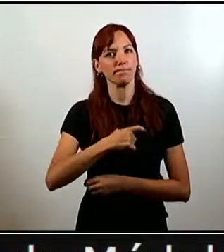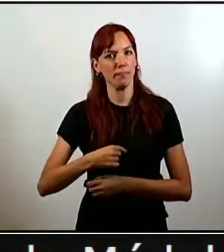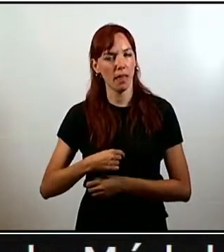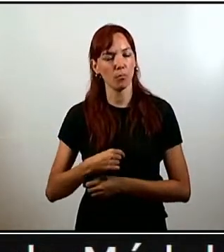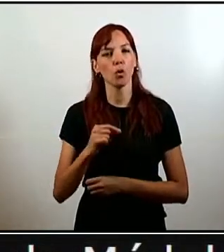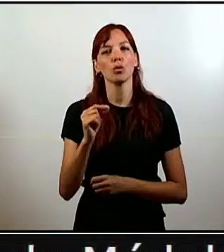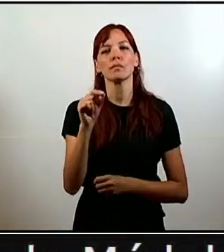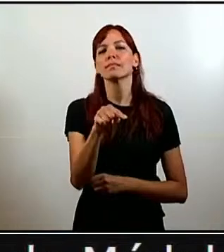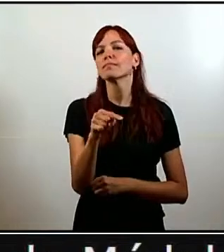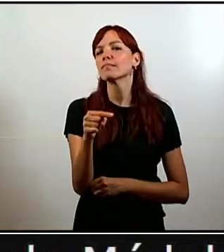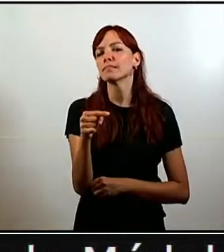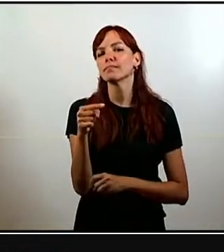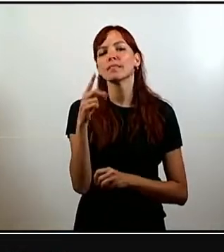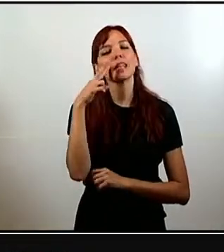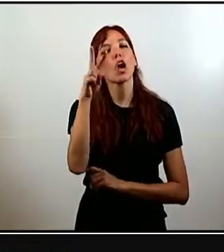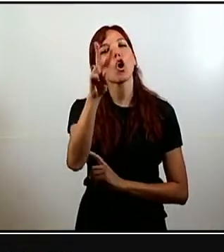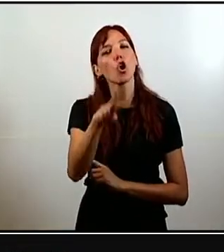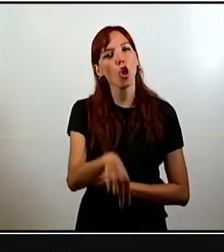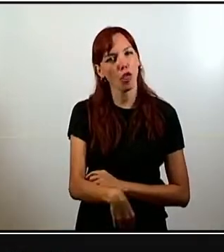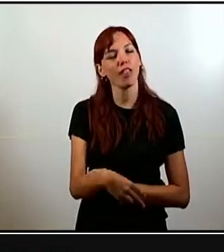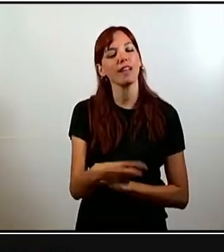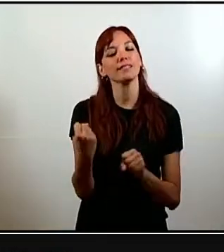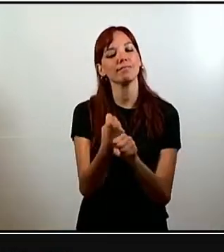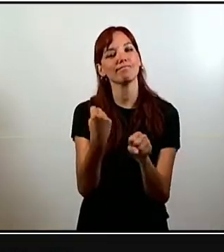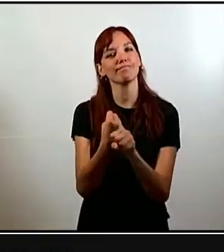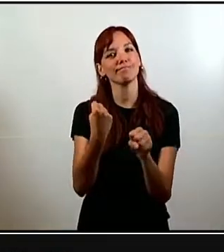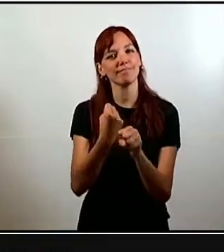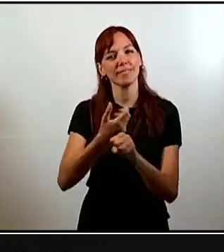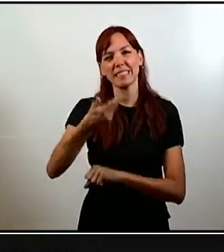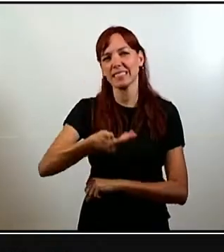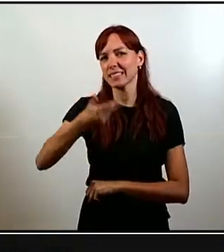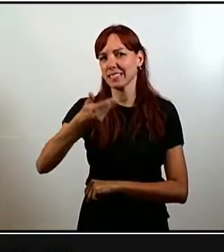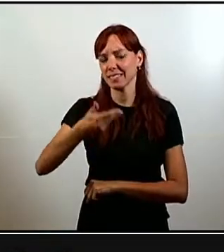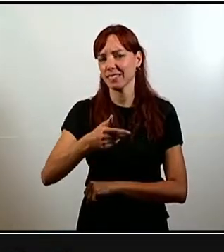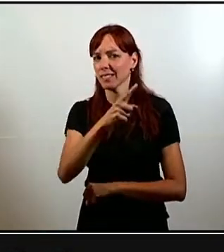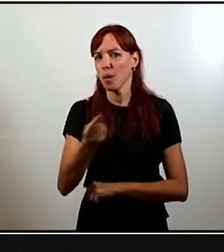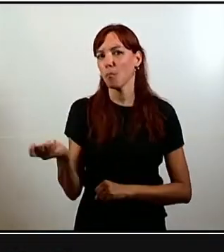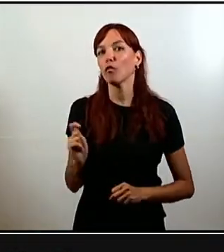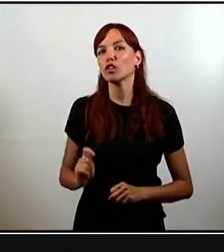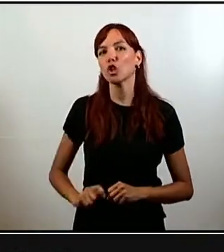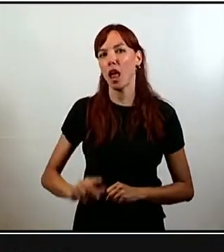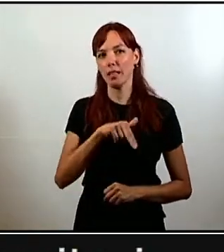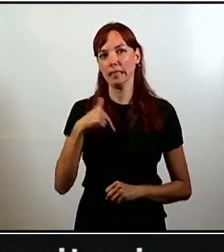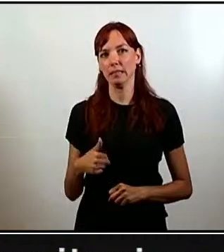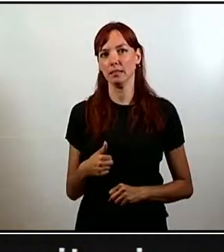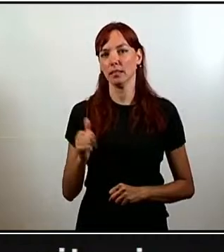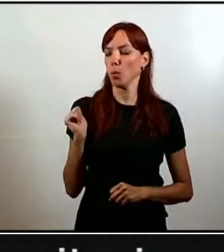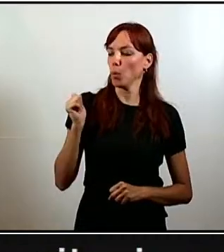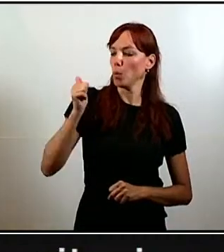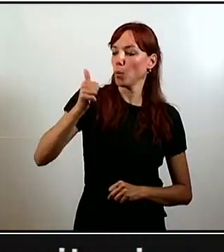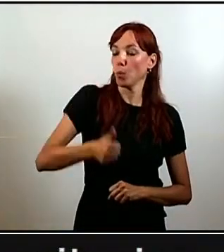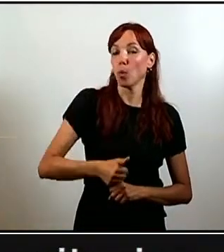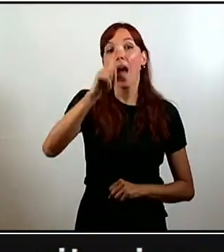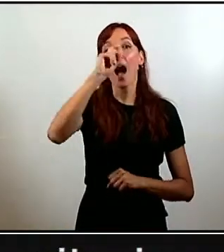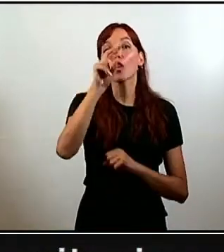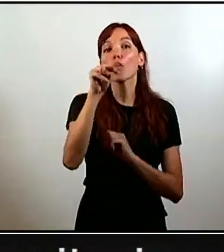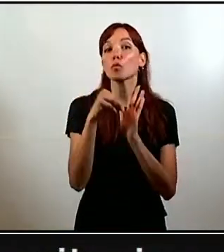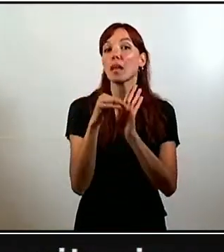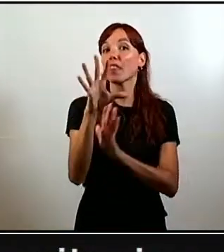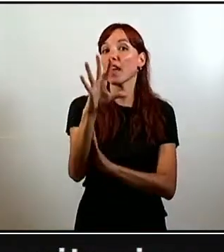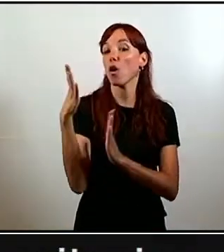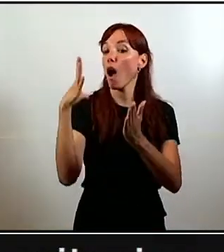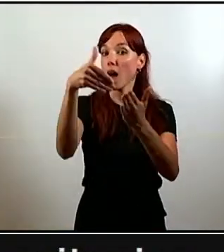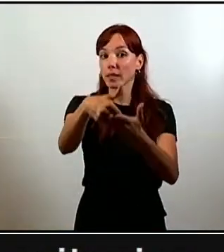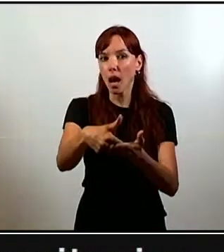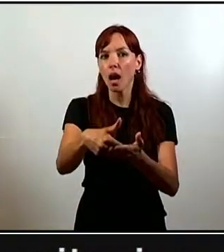tarea vital de los profesionales sanitarios que llevan desde el 2005 entregados al bienestar